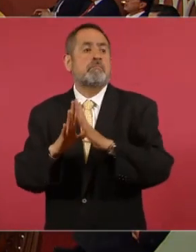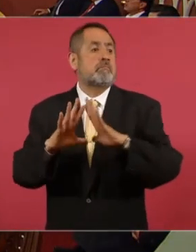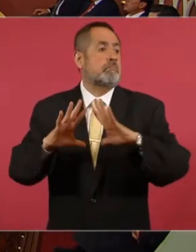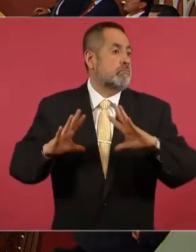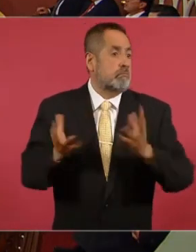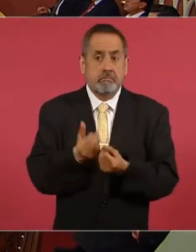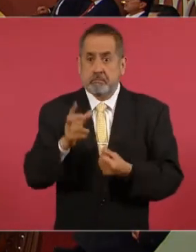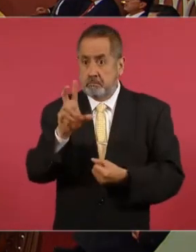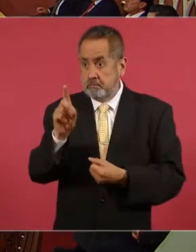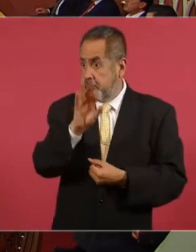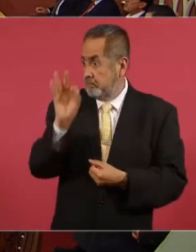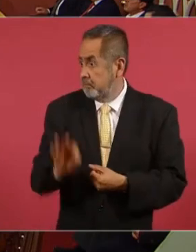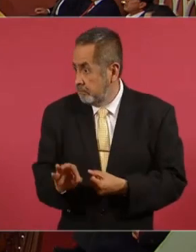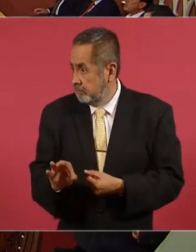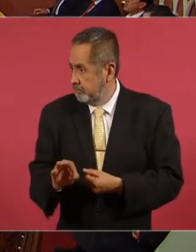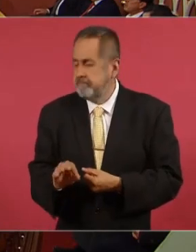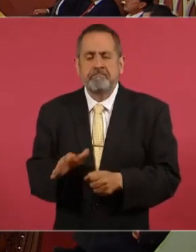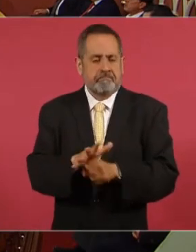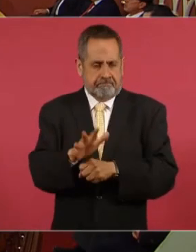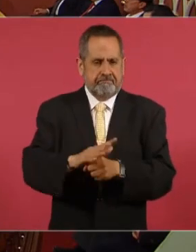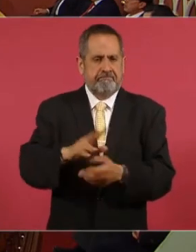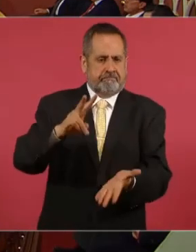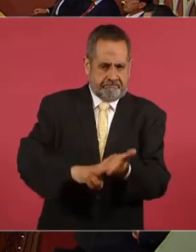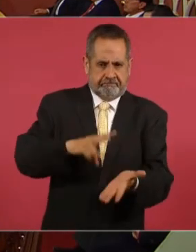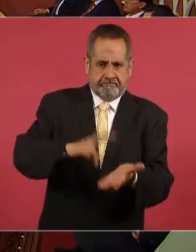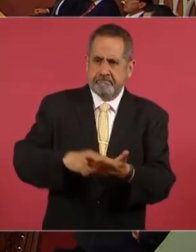hacerlas válidas, efectivas